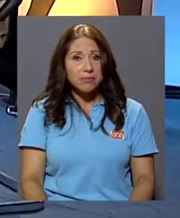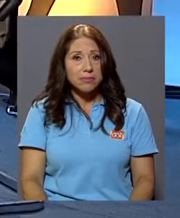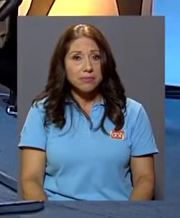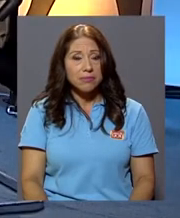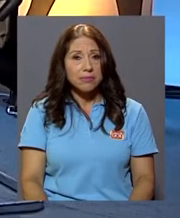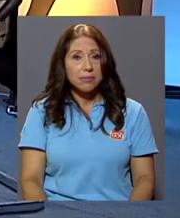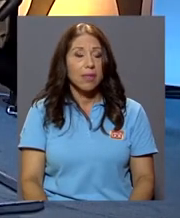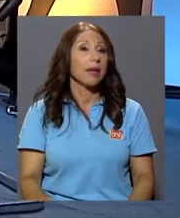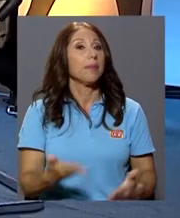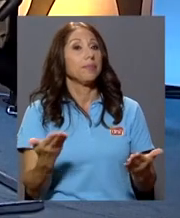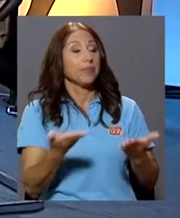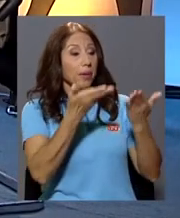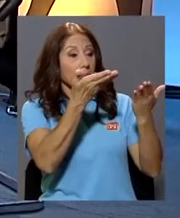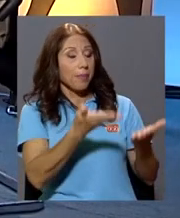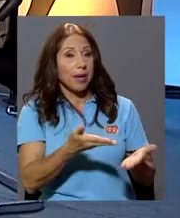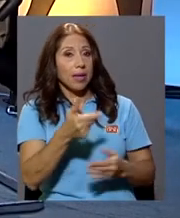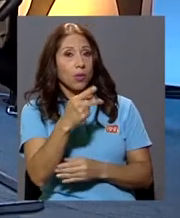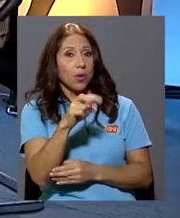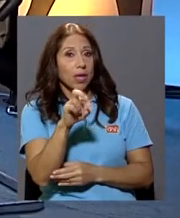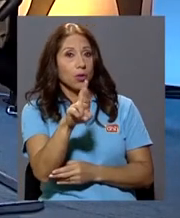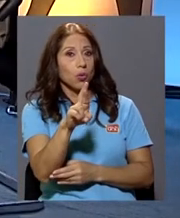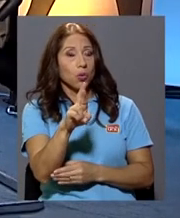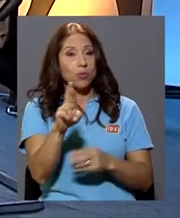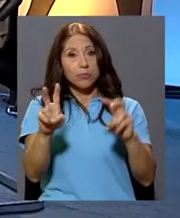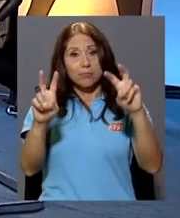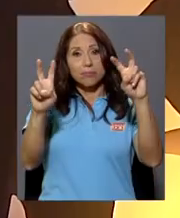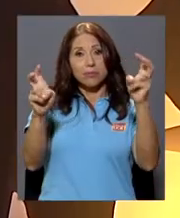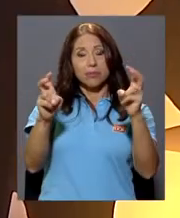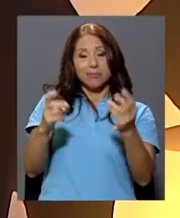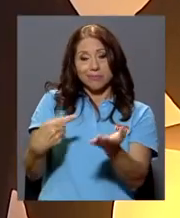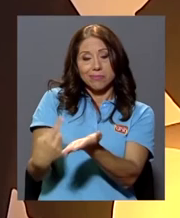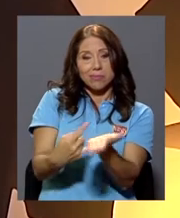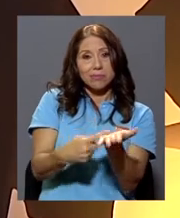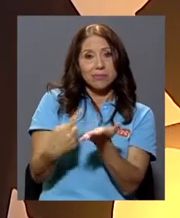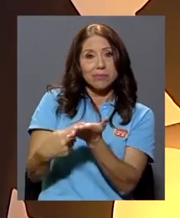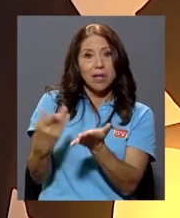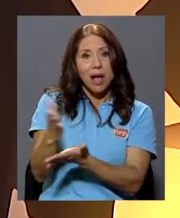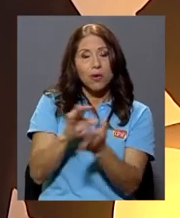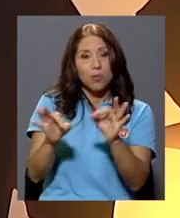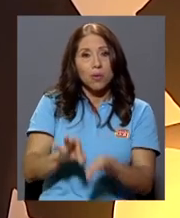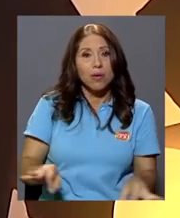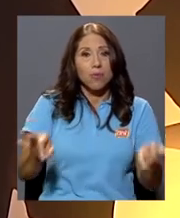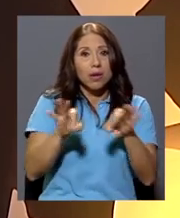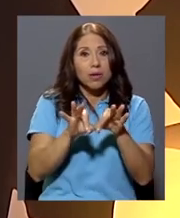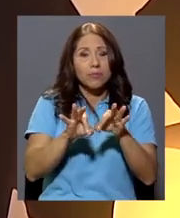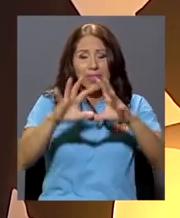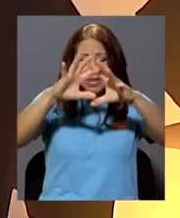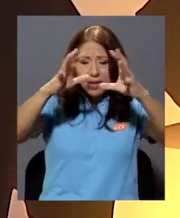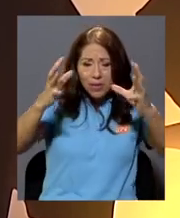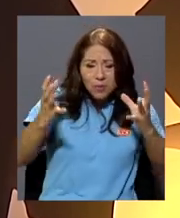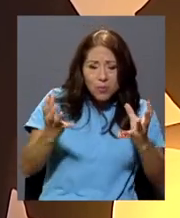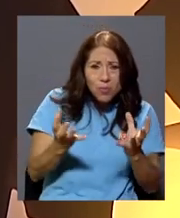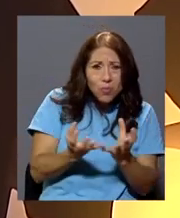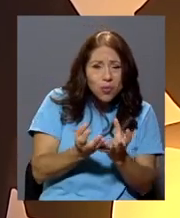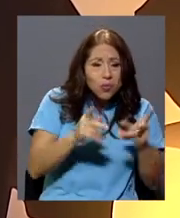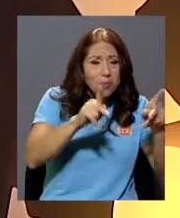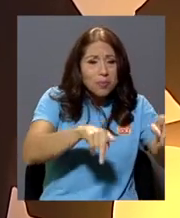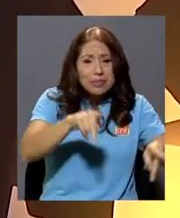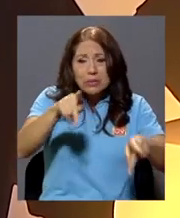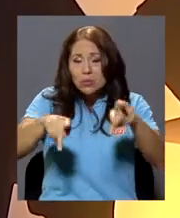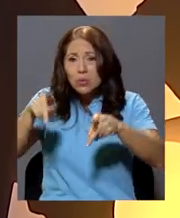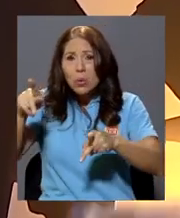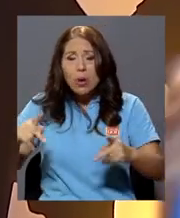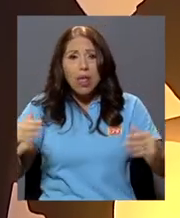Vea que don Héctor pone sobre la mesa algo muy valioso, y es que el aumento de las desigualdades en el mundo con la gran cantidad de